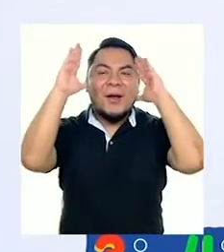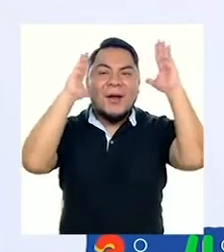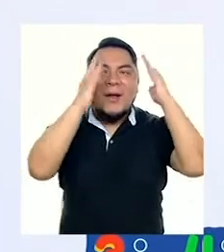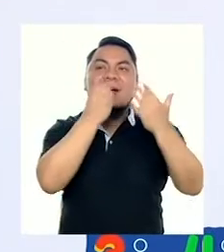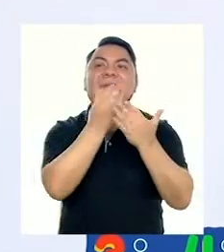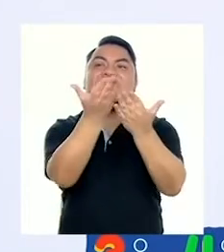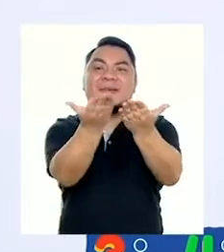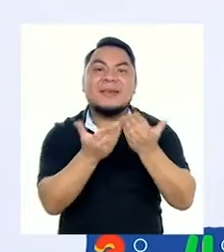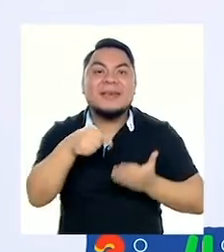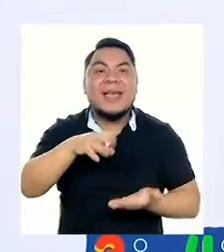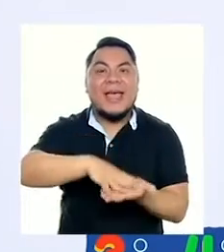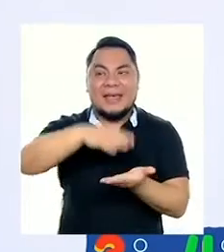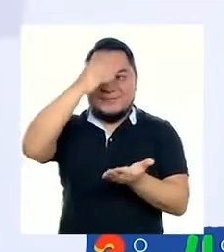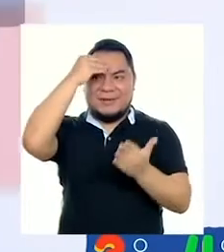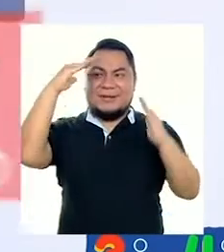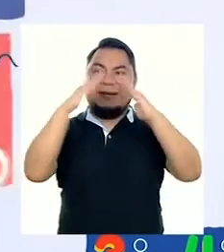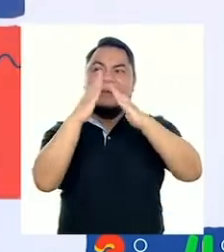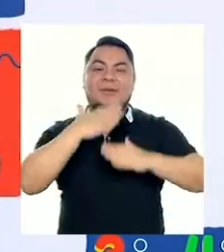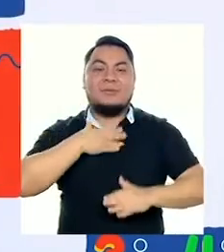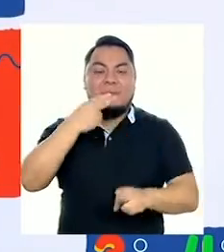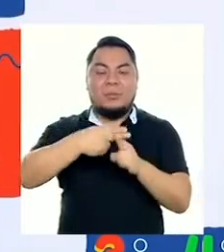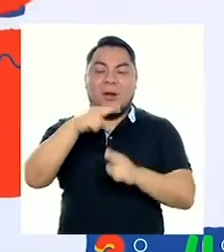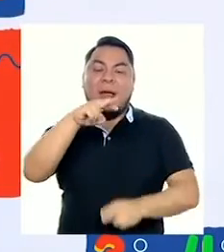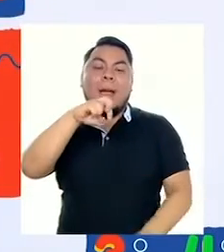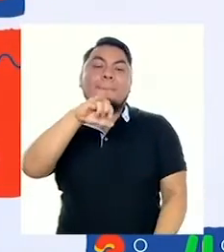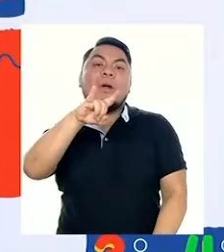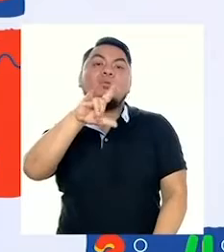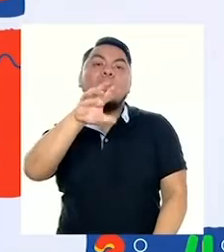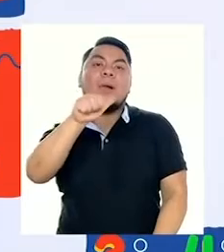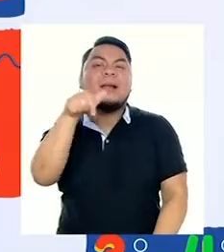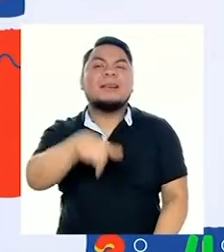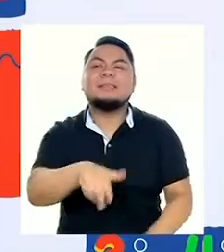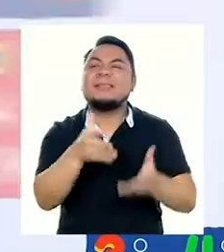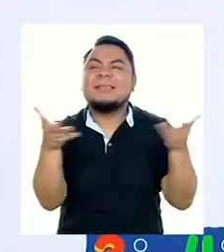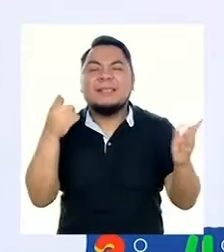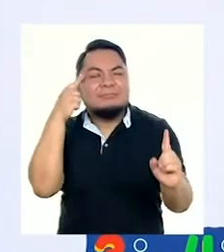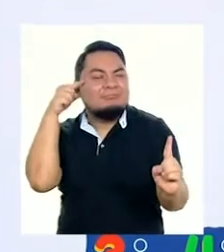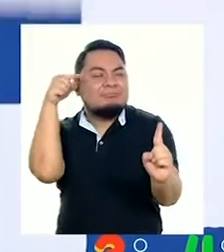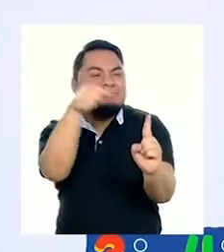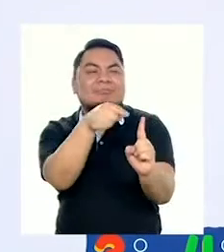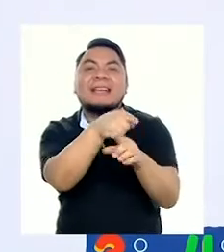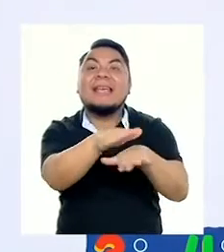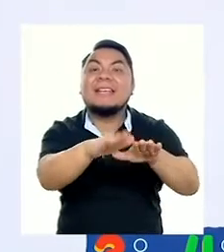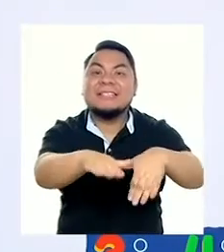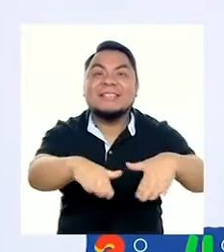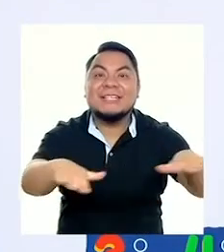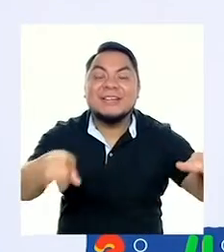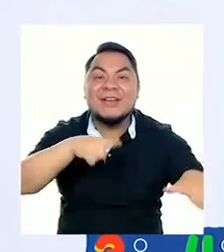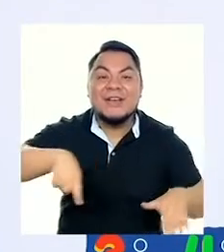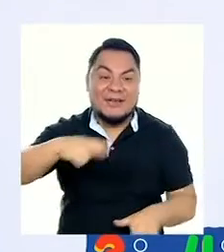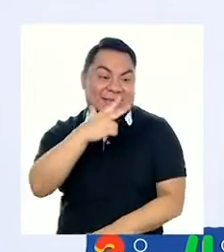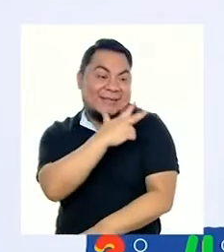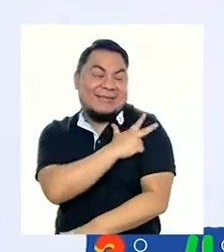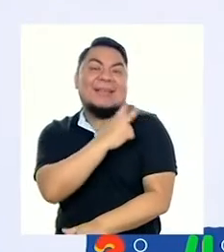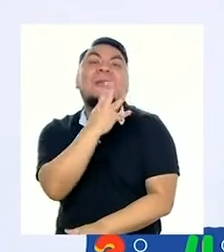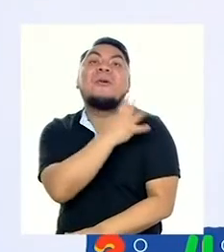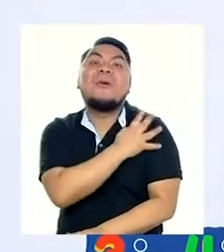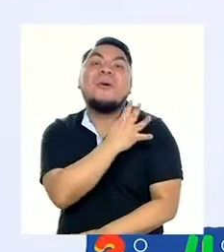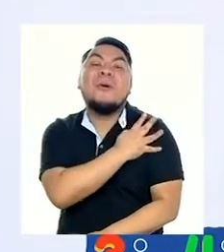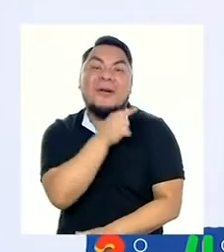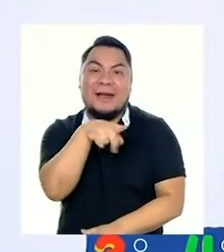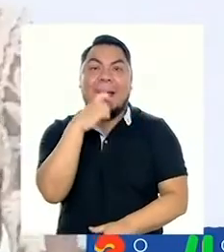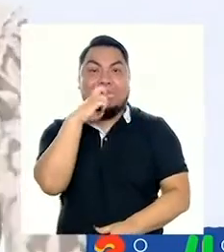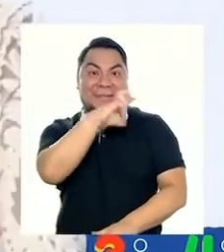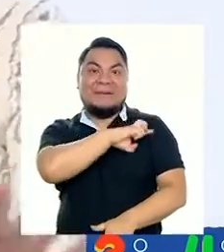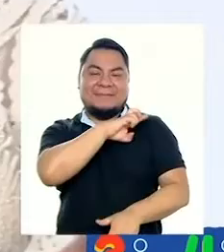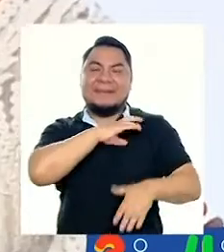Bienvenidas y bienvenidos a Aprendo en Casa. Soy Paola Moreno y este programa está dirigido a niñas y niños de tercer y cuarto grado